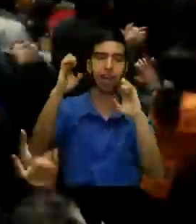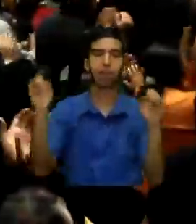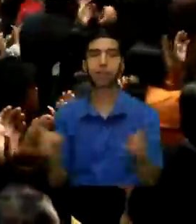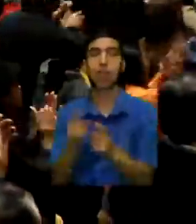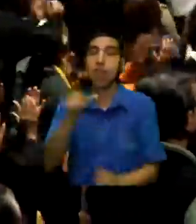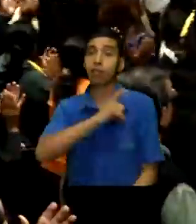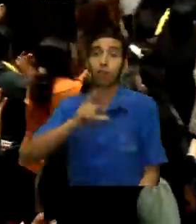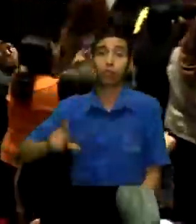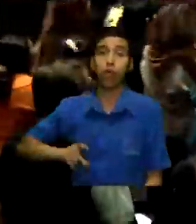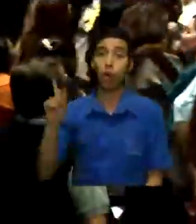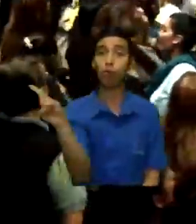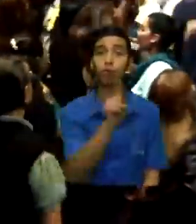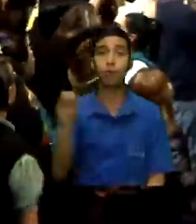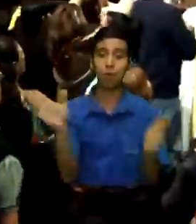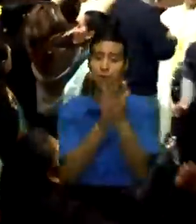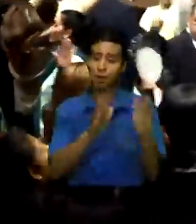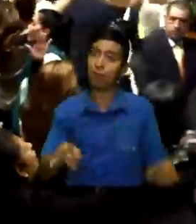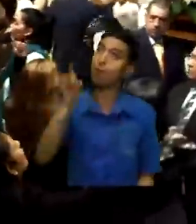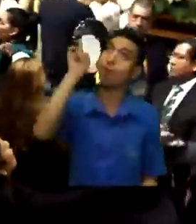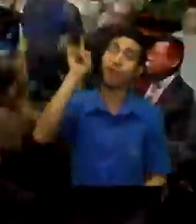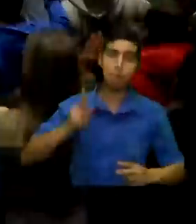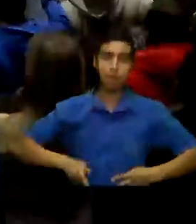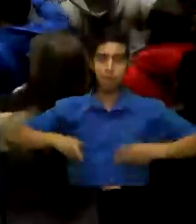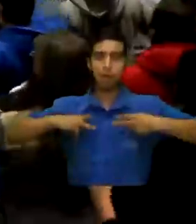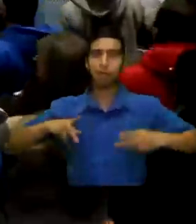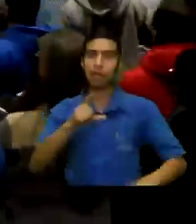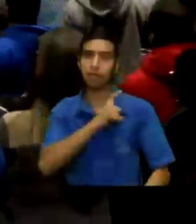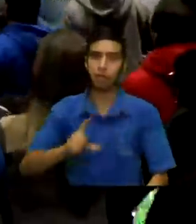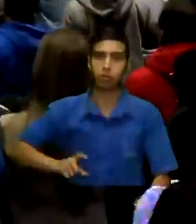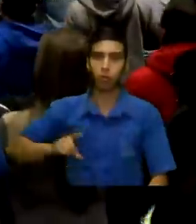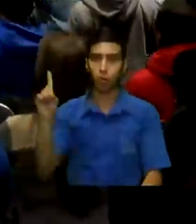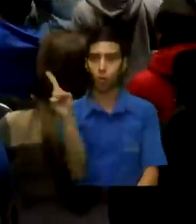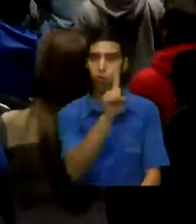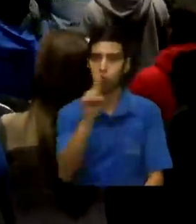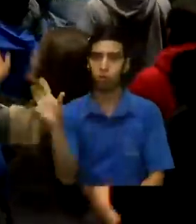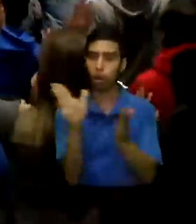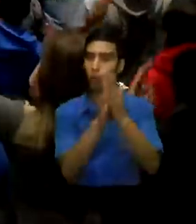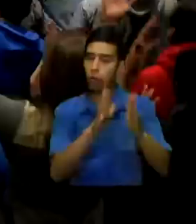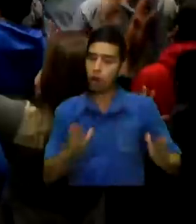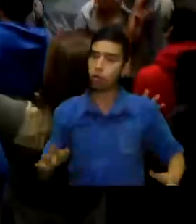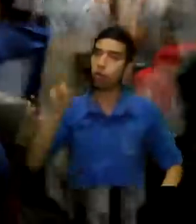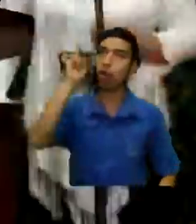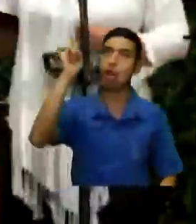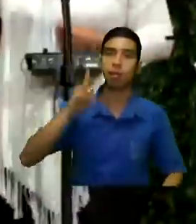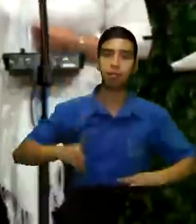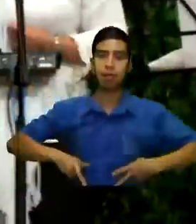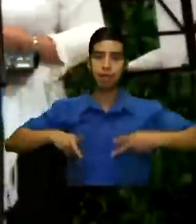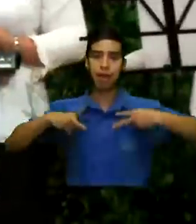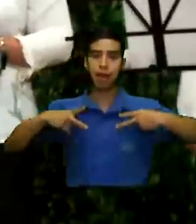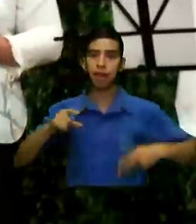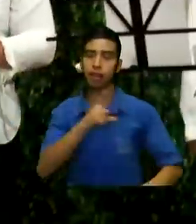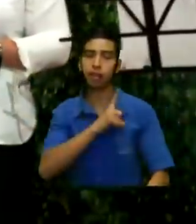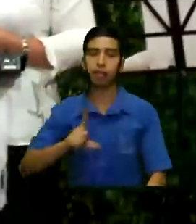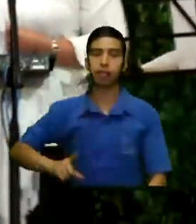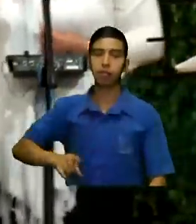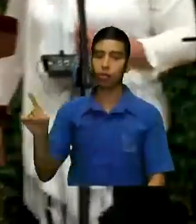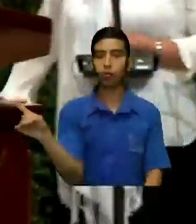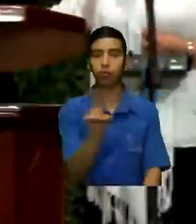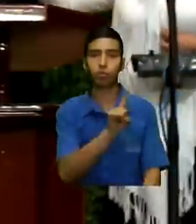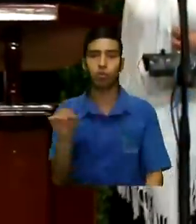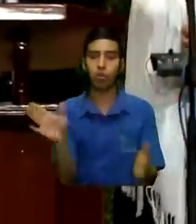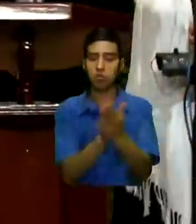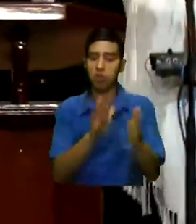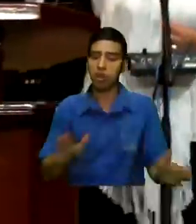Y Cristo no está muerto. Está vivo. Y Cristo no está muerto. Está vivo. Y Cristo no está